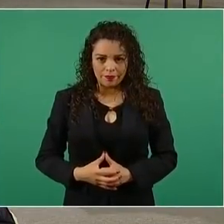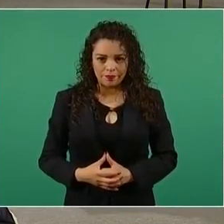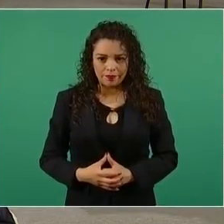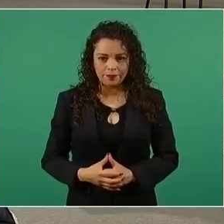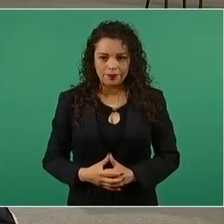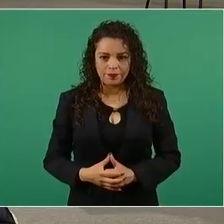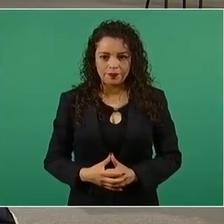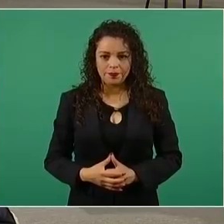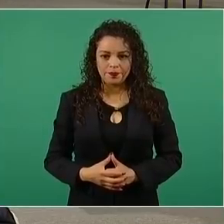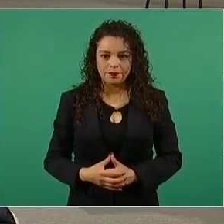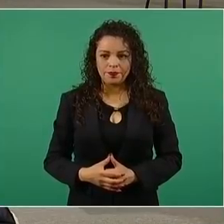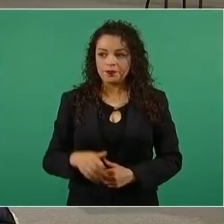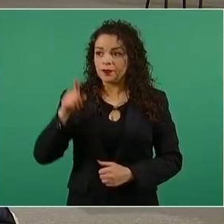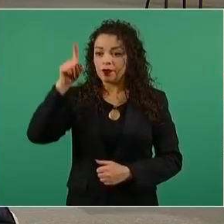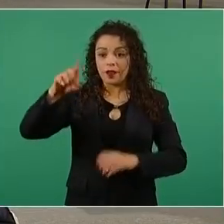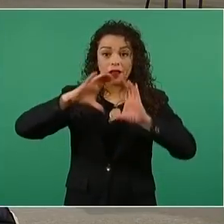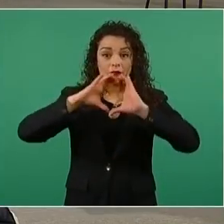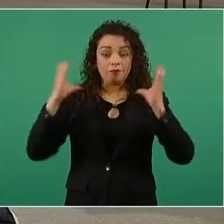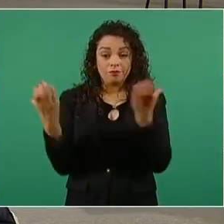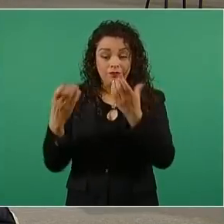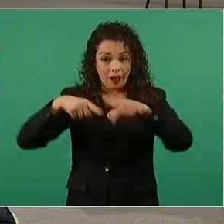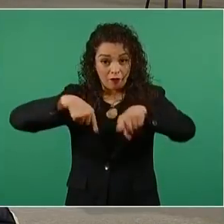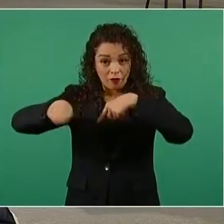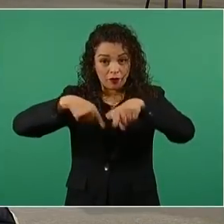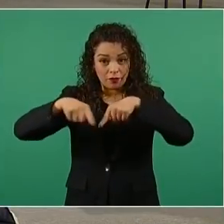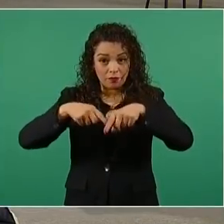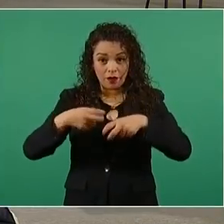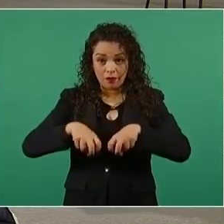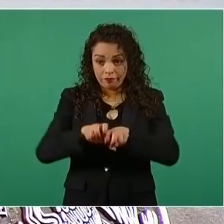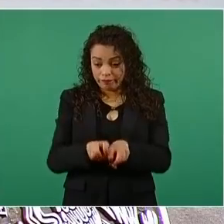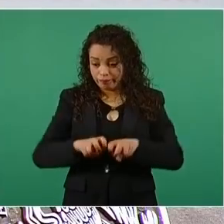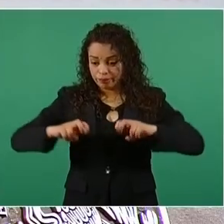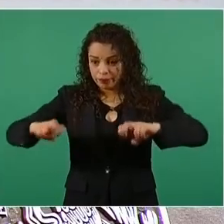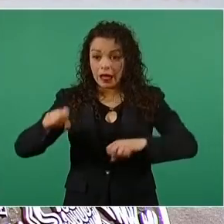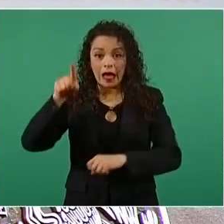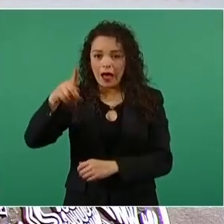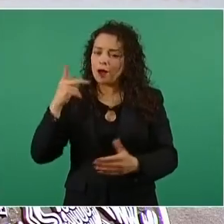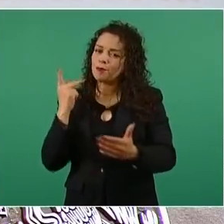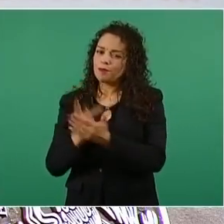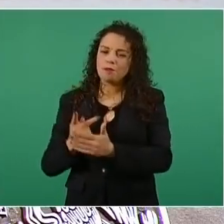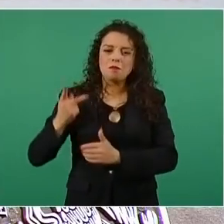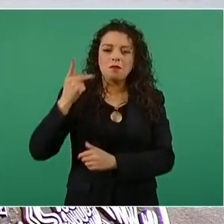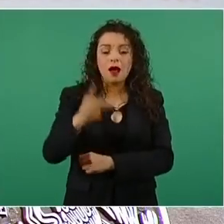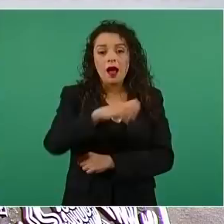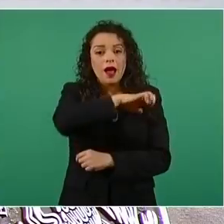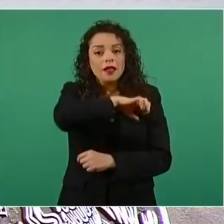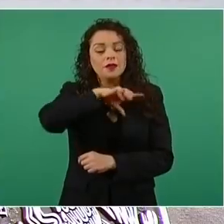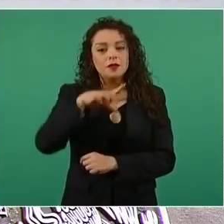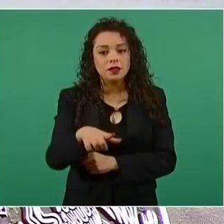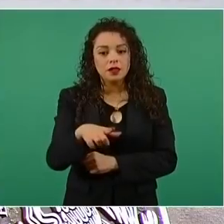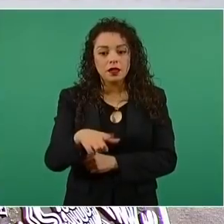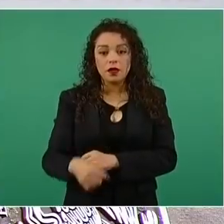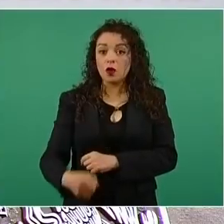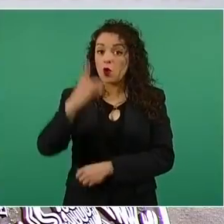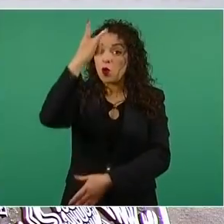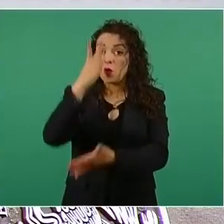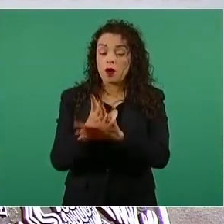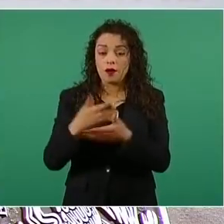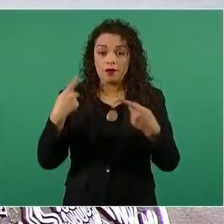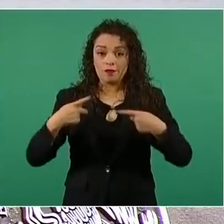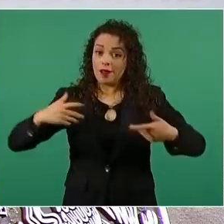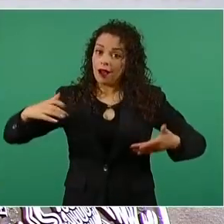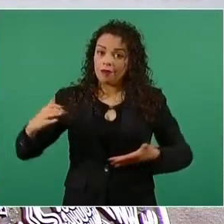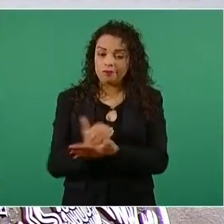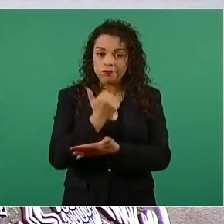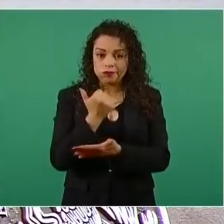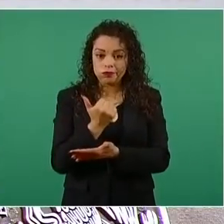El palco en el Estadio Azteca lo consideramos premio especial, va a ser para un solo ganador y